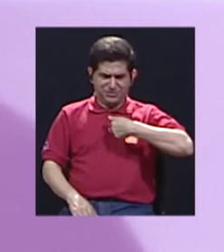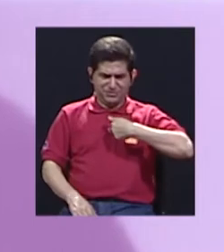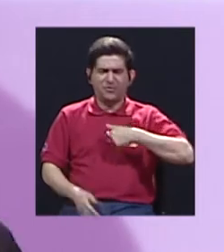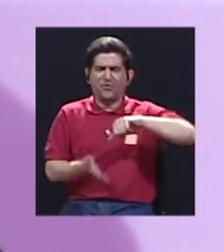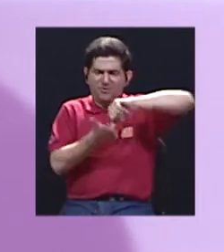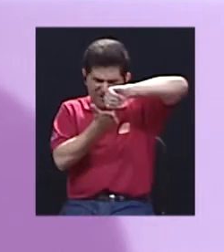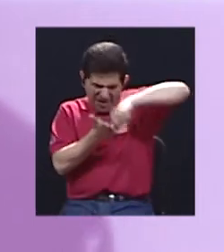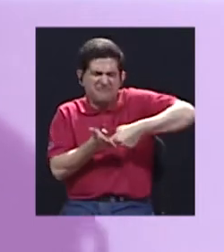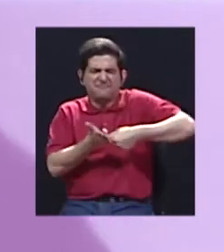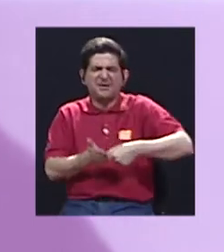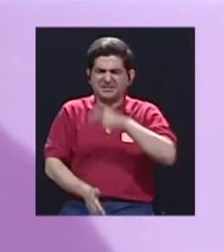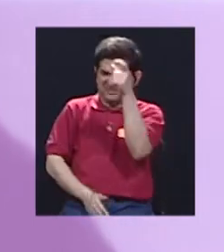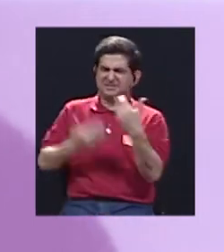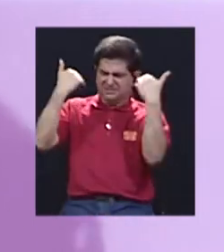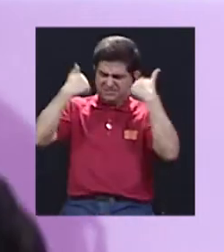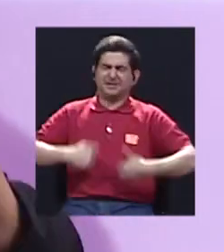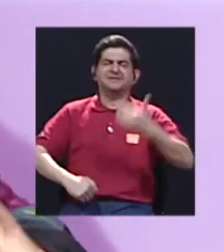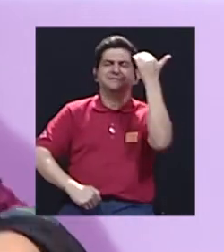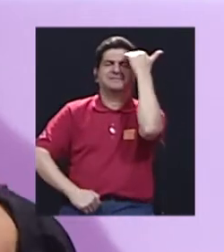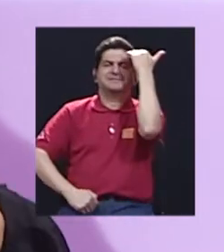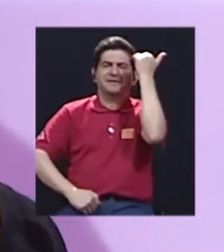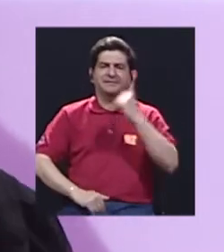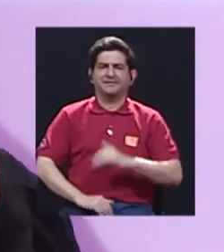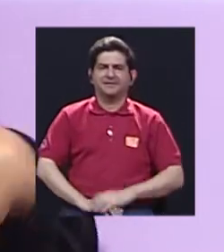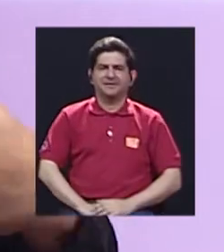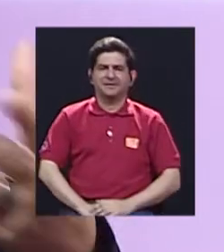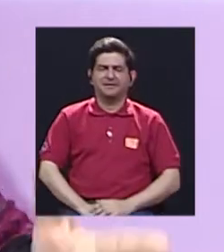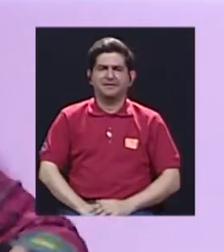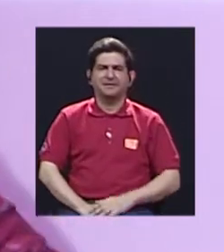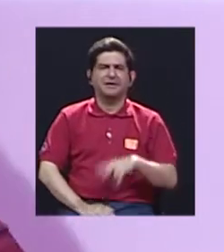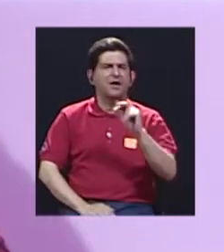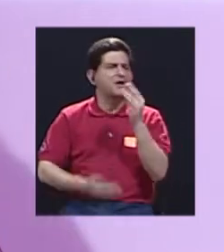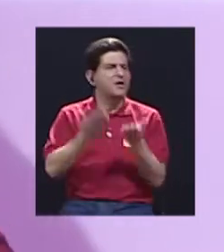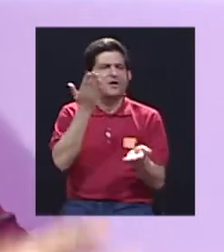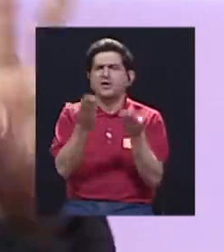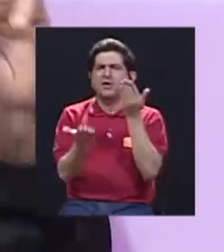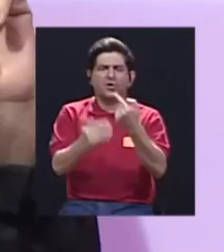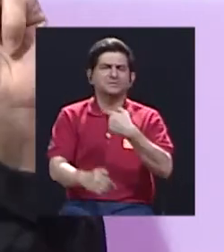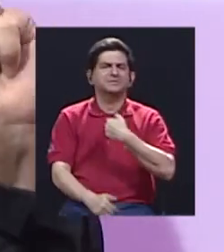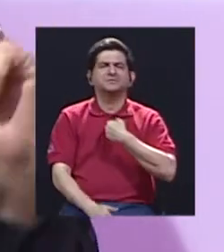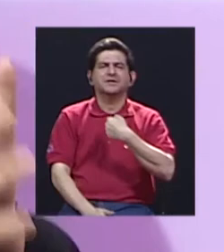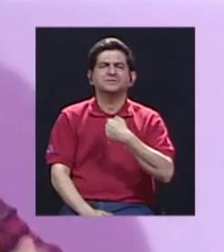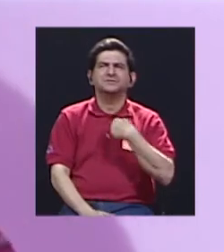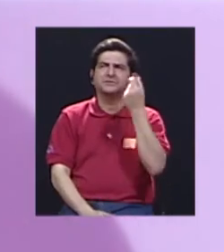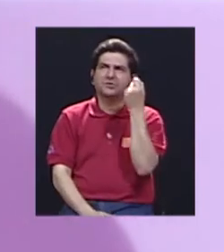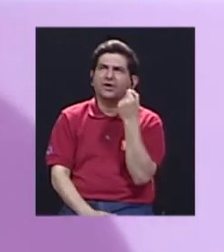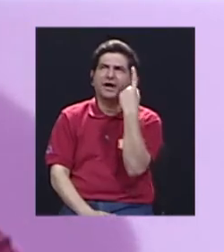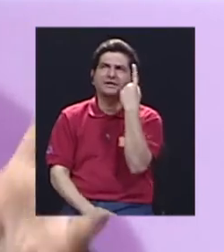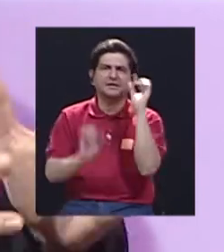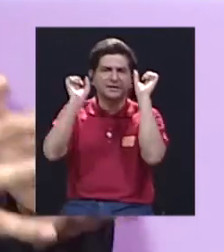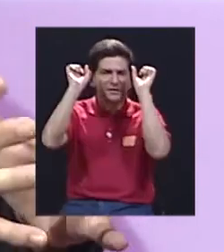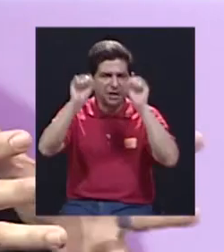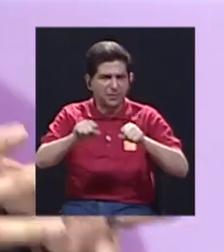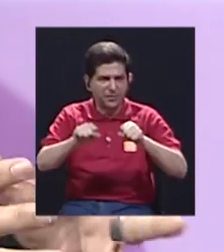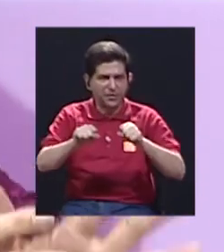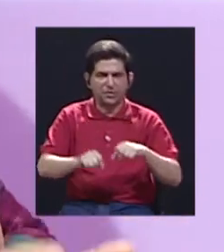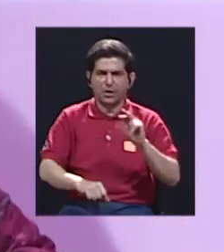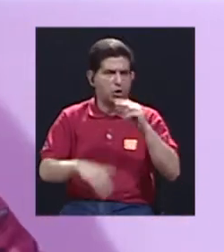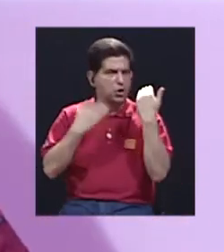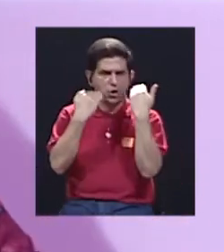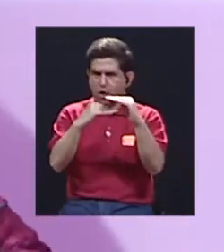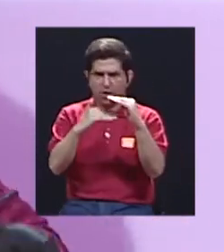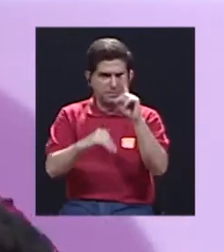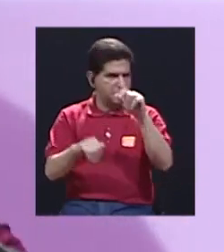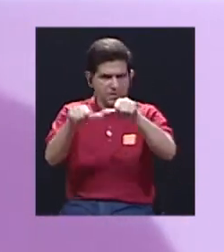ser humano y saber que aún no en lo que yo entendía que podía, no estoy limitada a